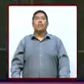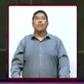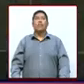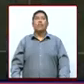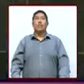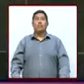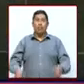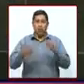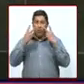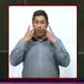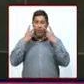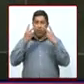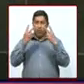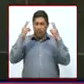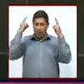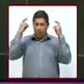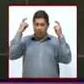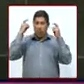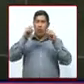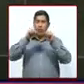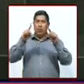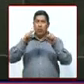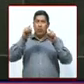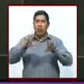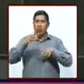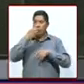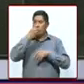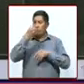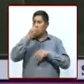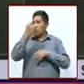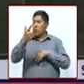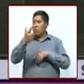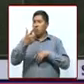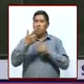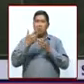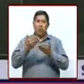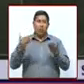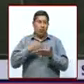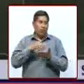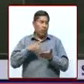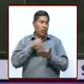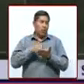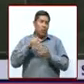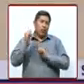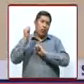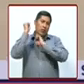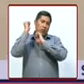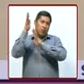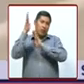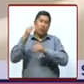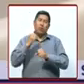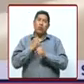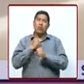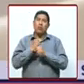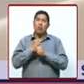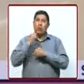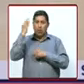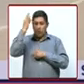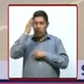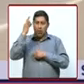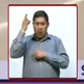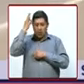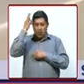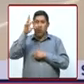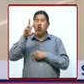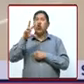se está viendo el tema del examen oral y también un elemento central que es la presentación de un plan de trabajo el fiscal no